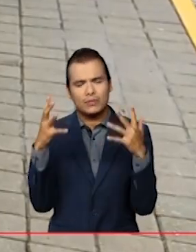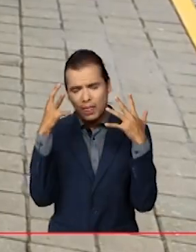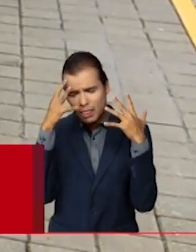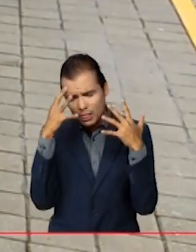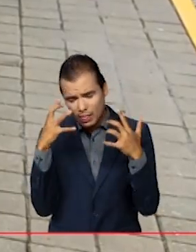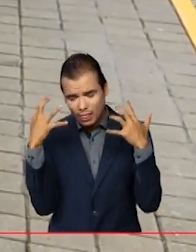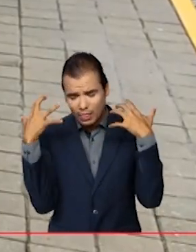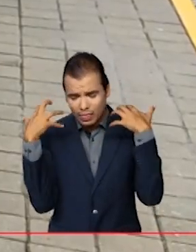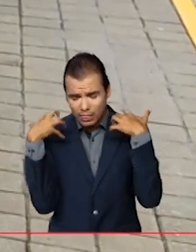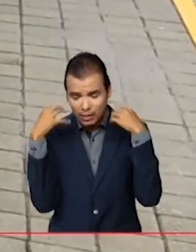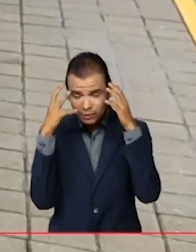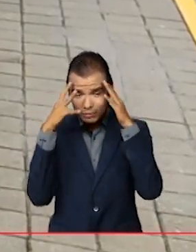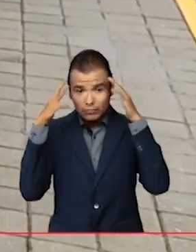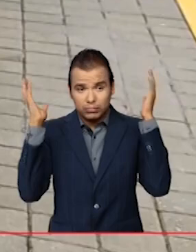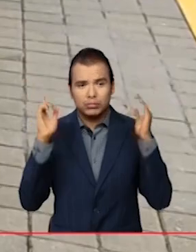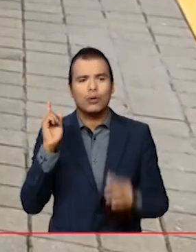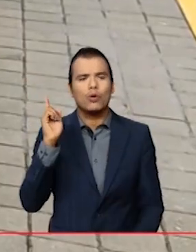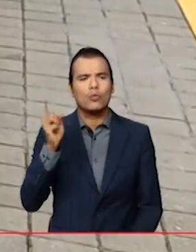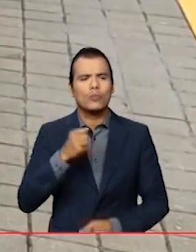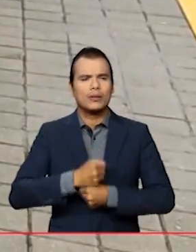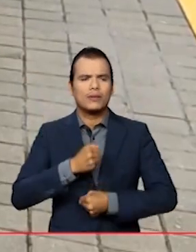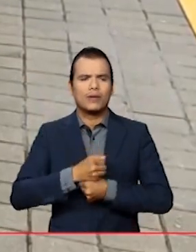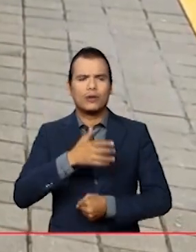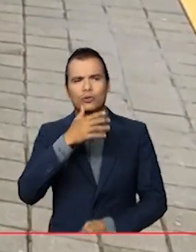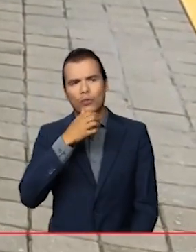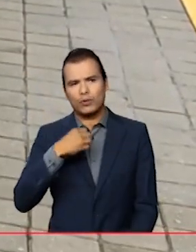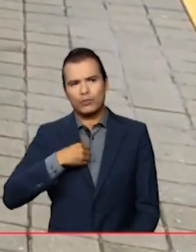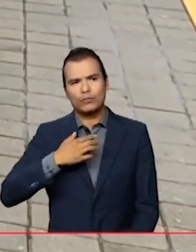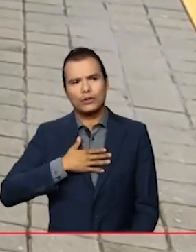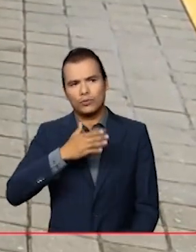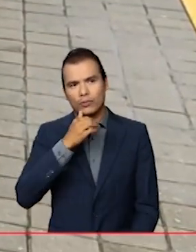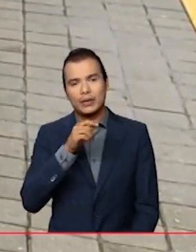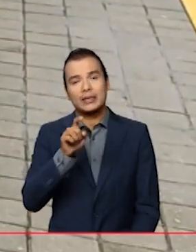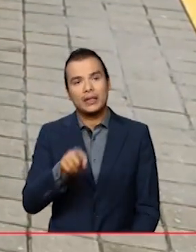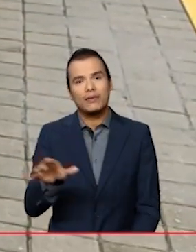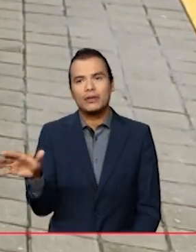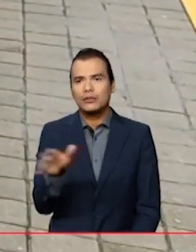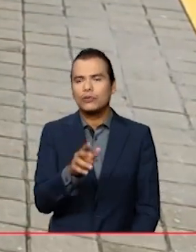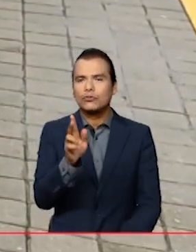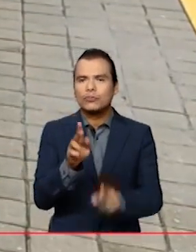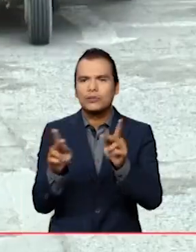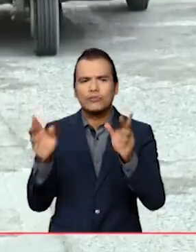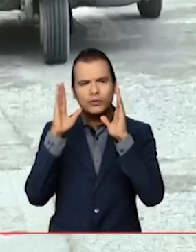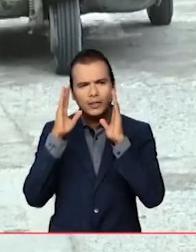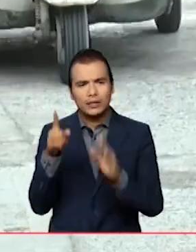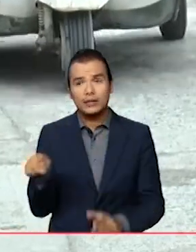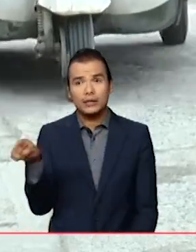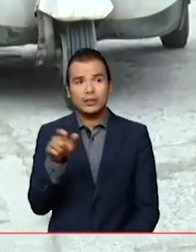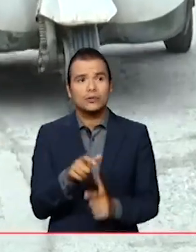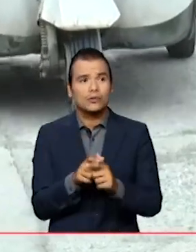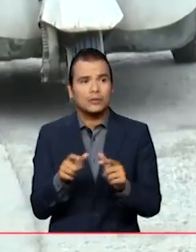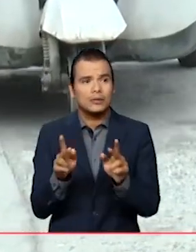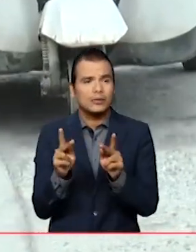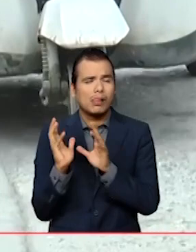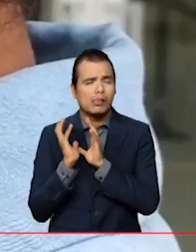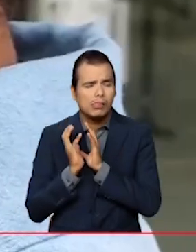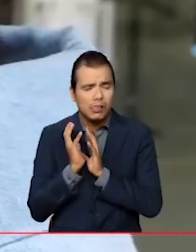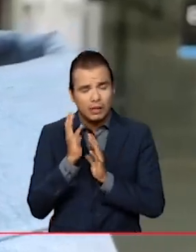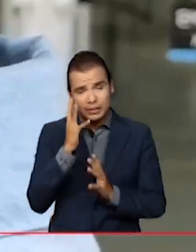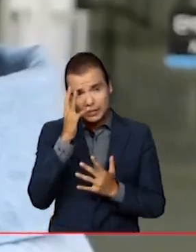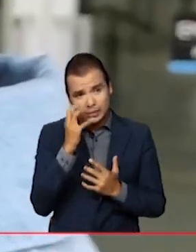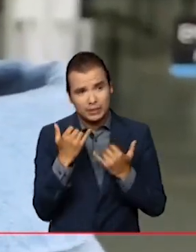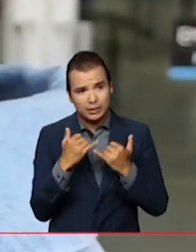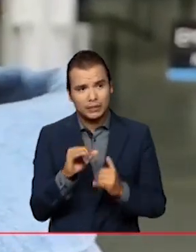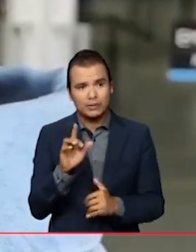estrés, ante la falta de empleo. La gente necesita ser escuchada. La gente viene con una carga emocional. Justo al momento de grabar